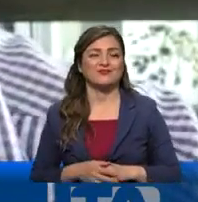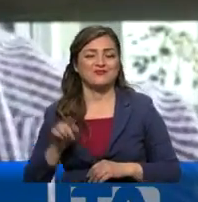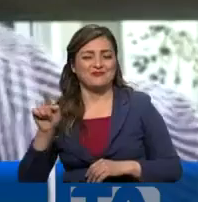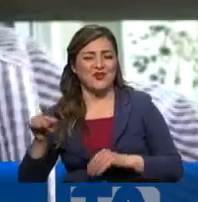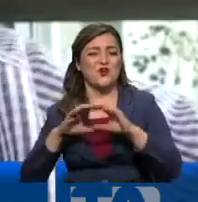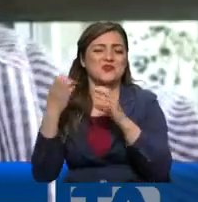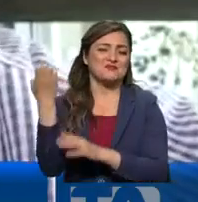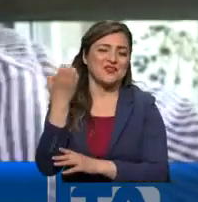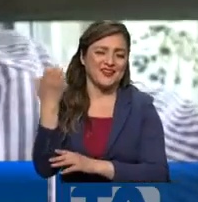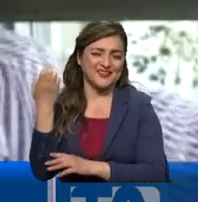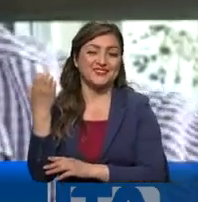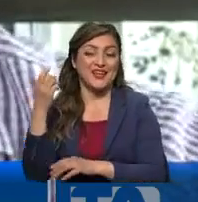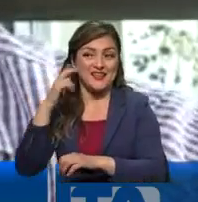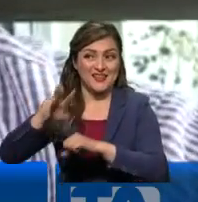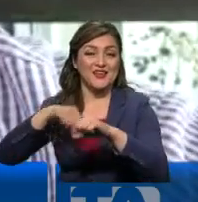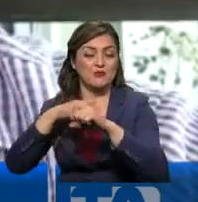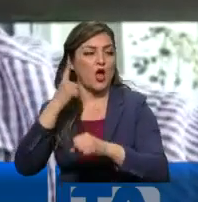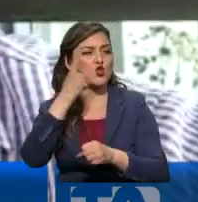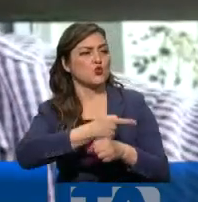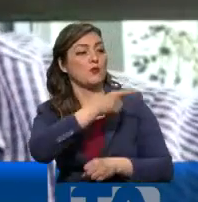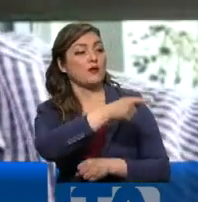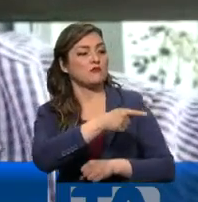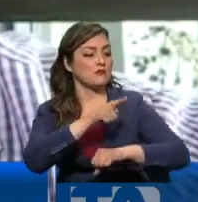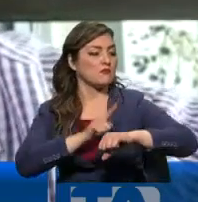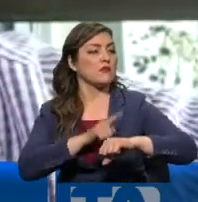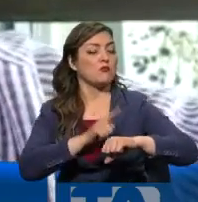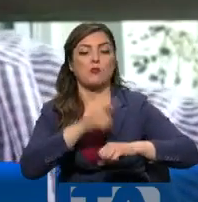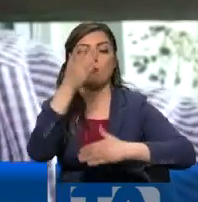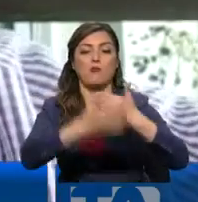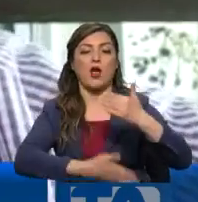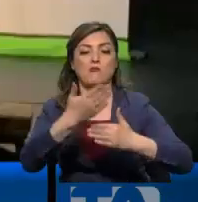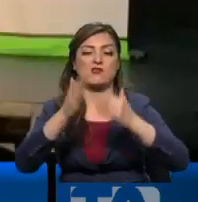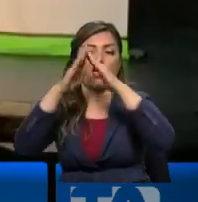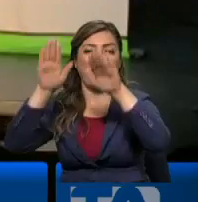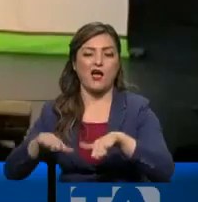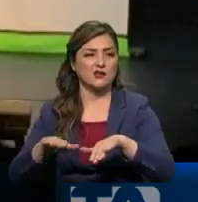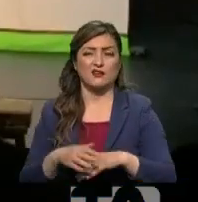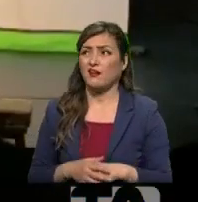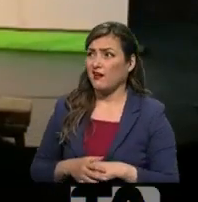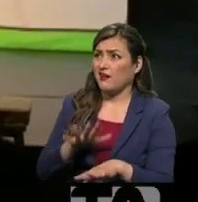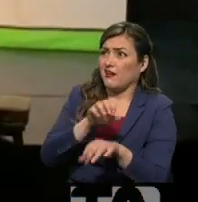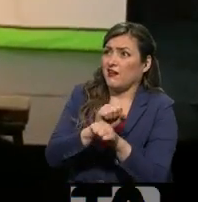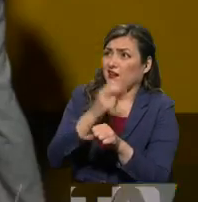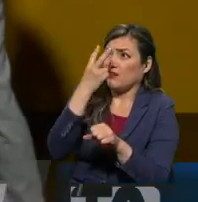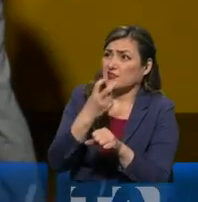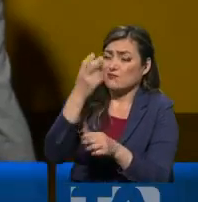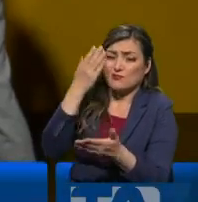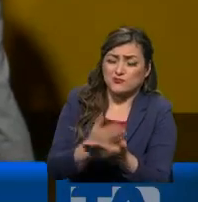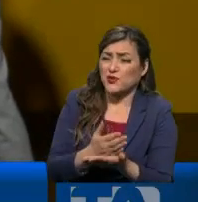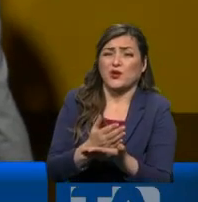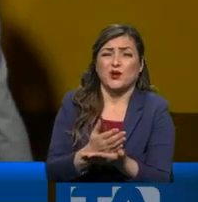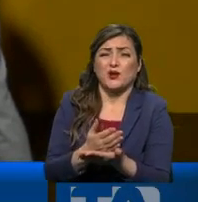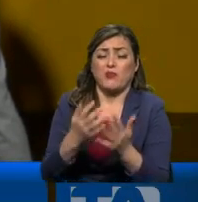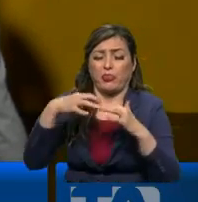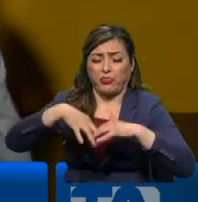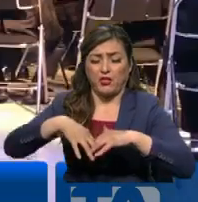del COE, es automático, se caen las reservas, los números bajan. Y hay sectores en los que el panorama es aún más